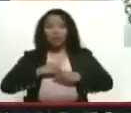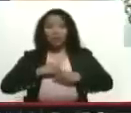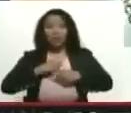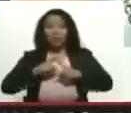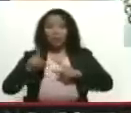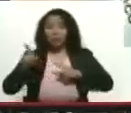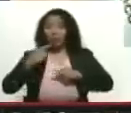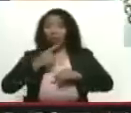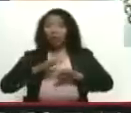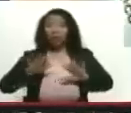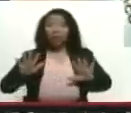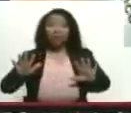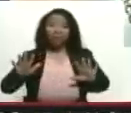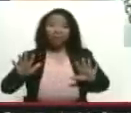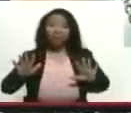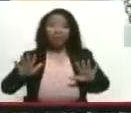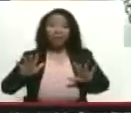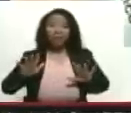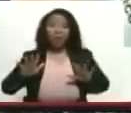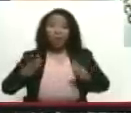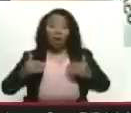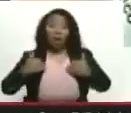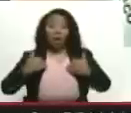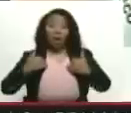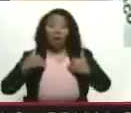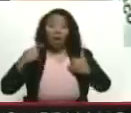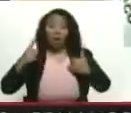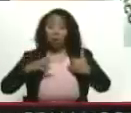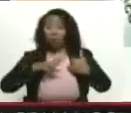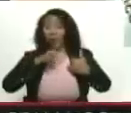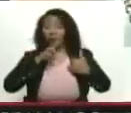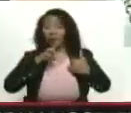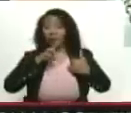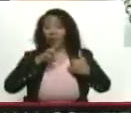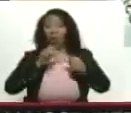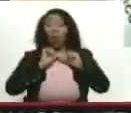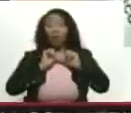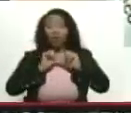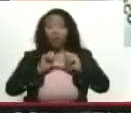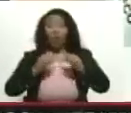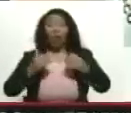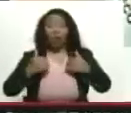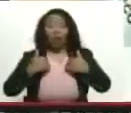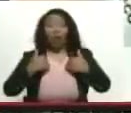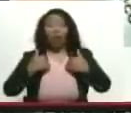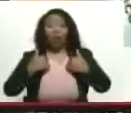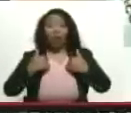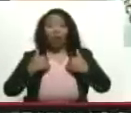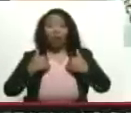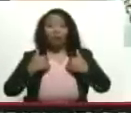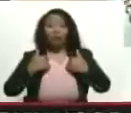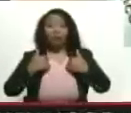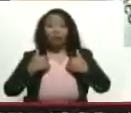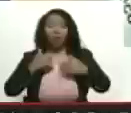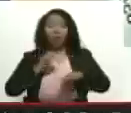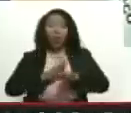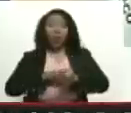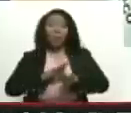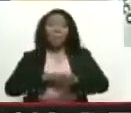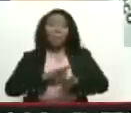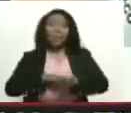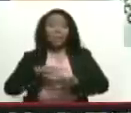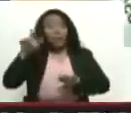dijeron. Y las consecuencias fueron terribles. Siguen siendo terribles. Lo que pasa es que el pueblo heroico